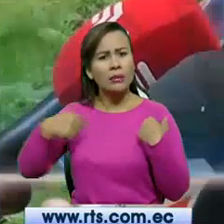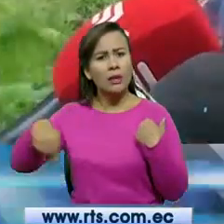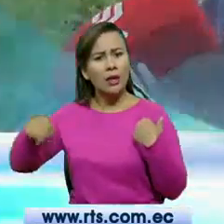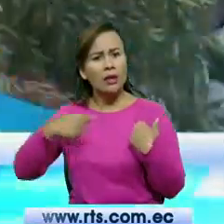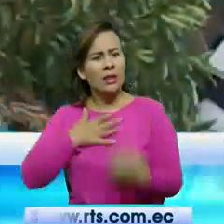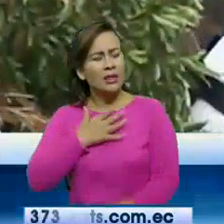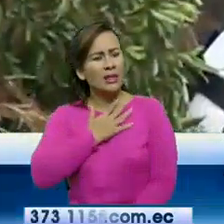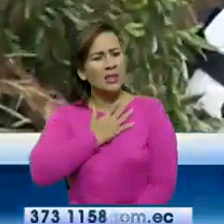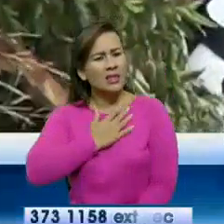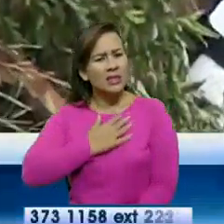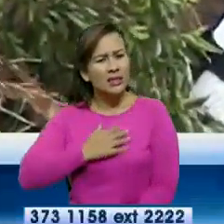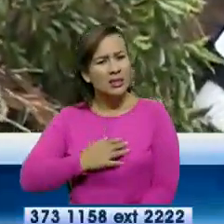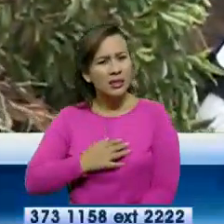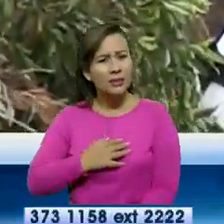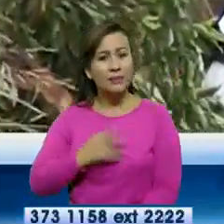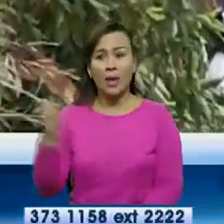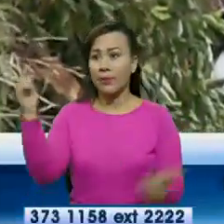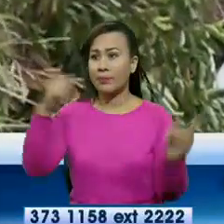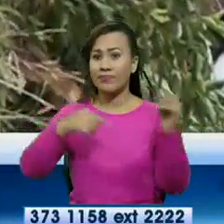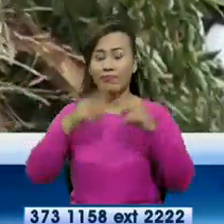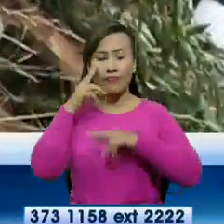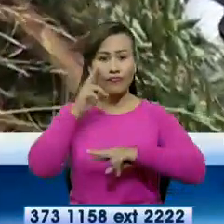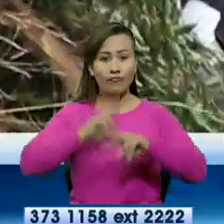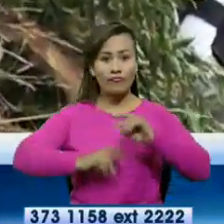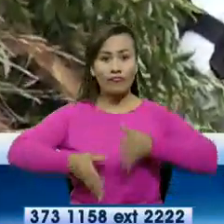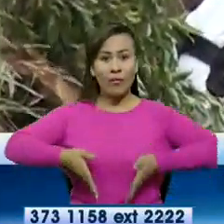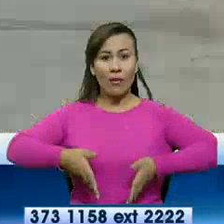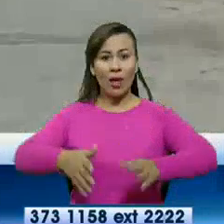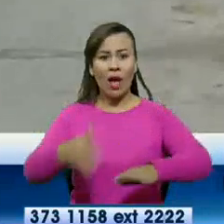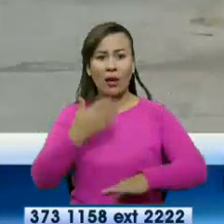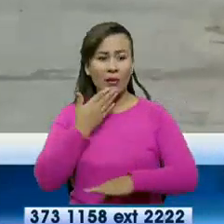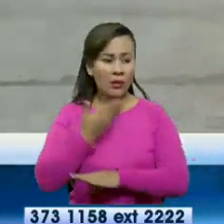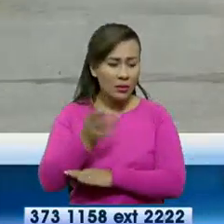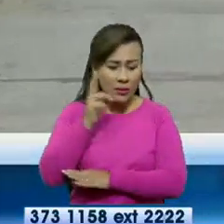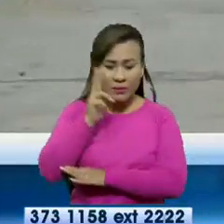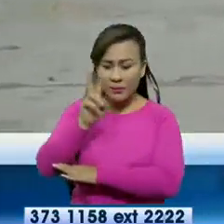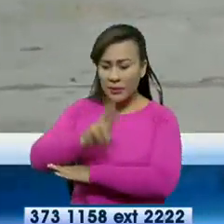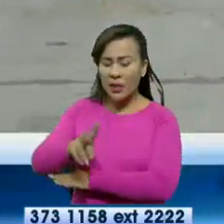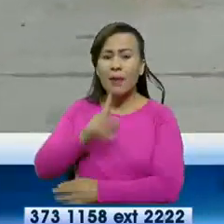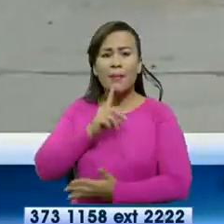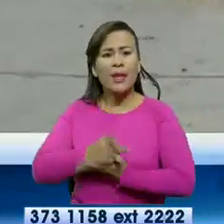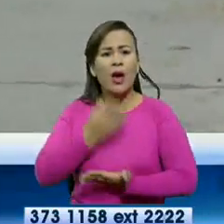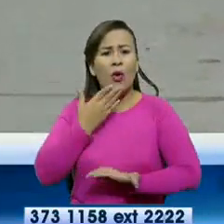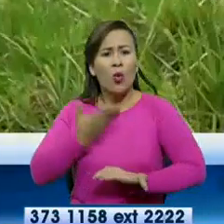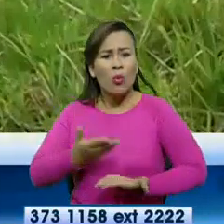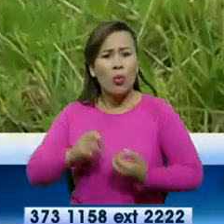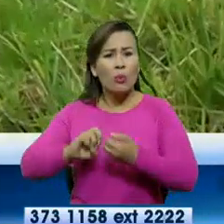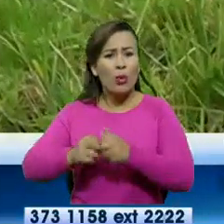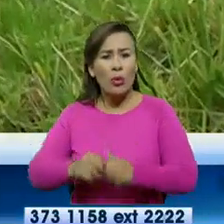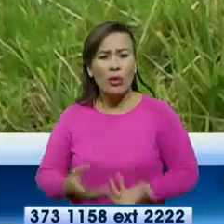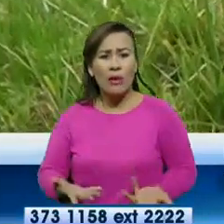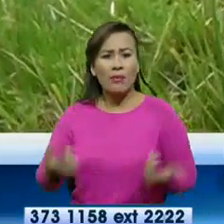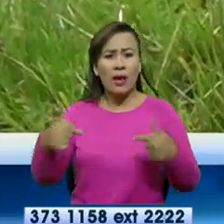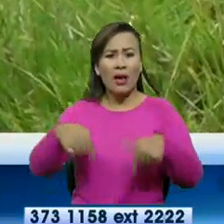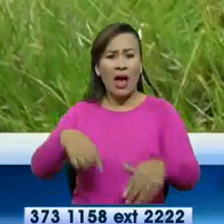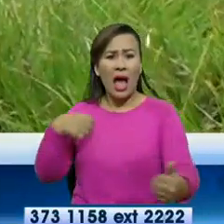consternado. Personal del CIAD realizaron los peritajes de campo para determinar las verdaderas causas del